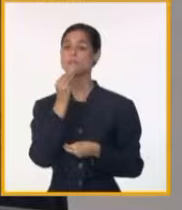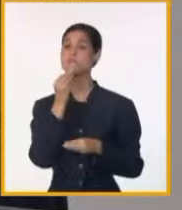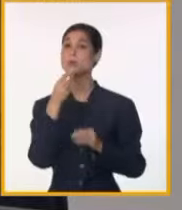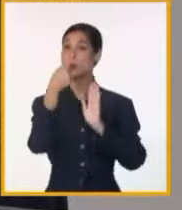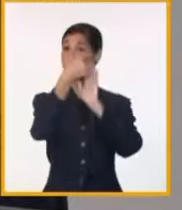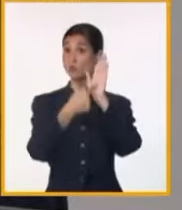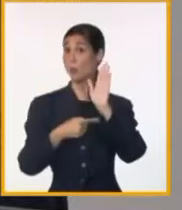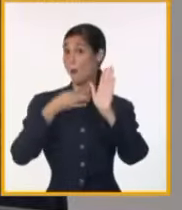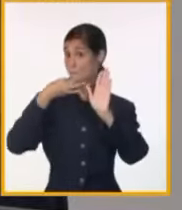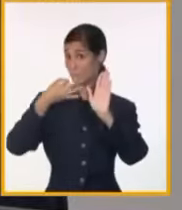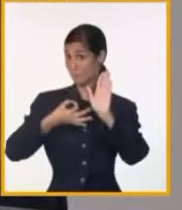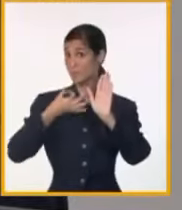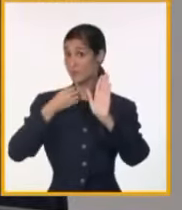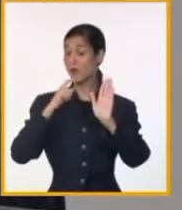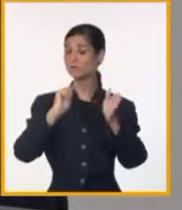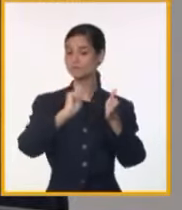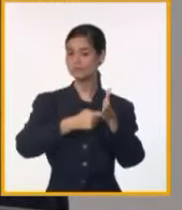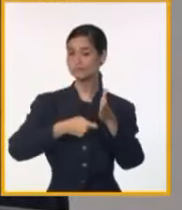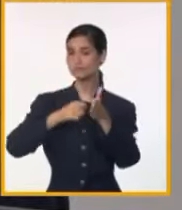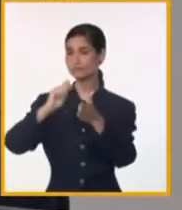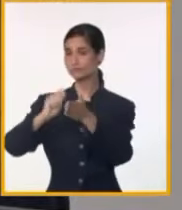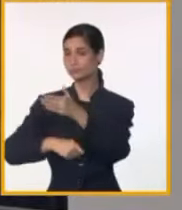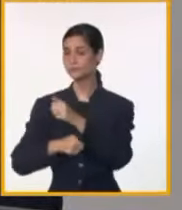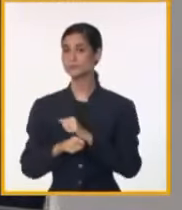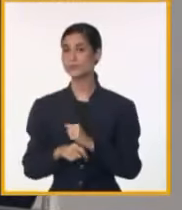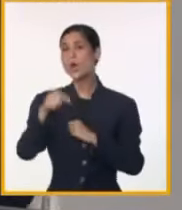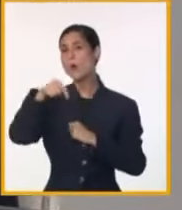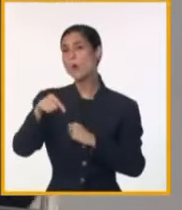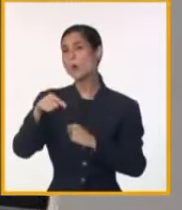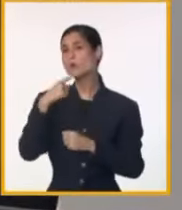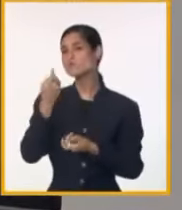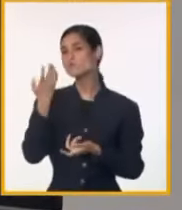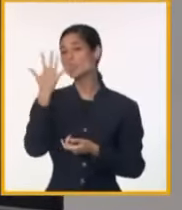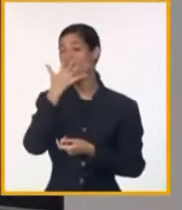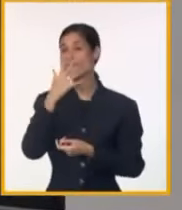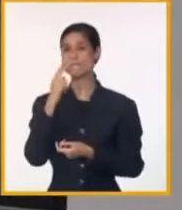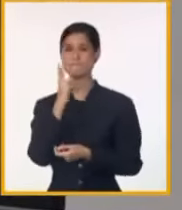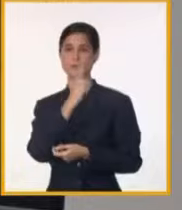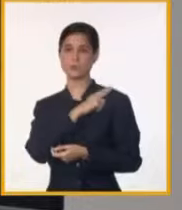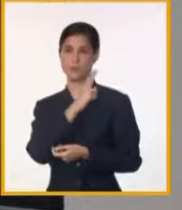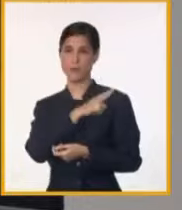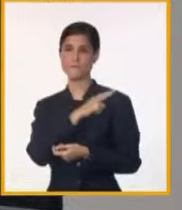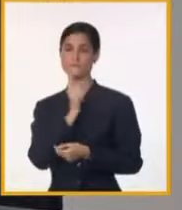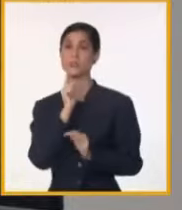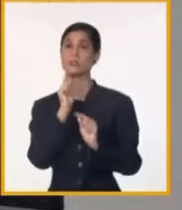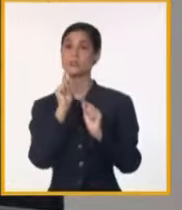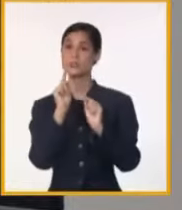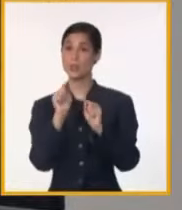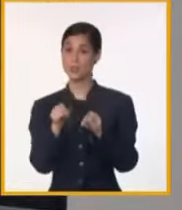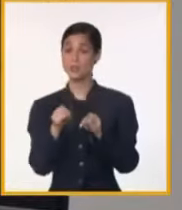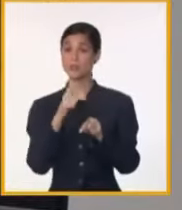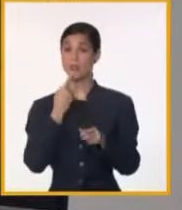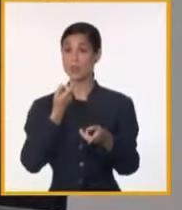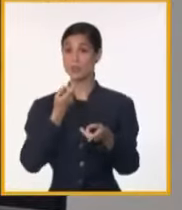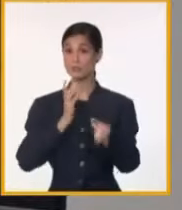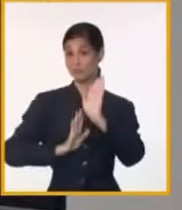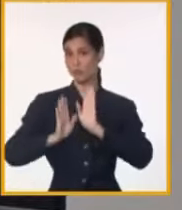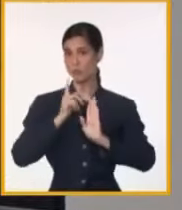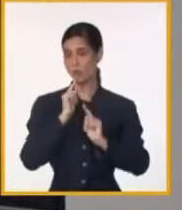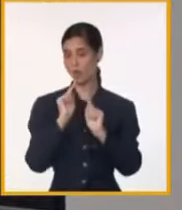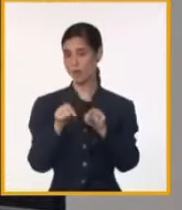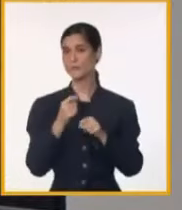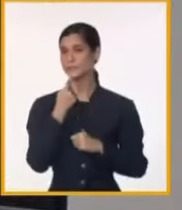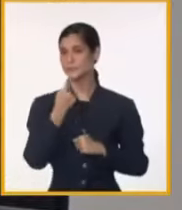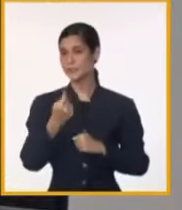secretario el jefe de seguridad del Consejo de Seguridad solivan ha dicho asesor del